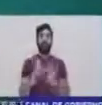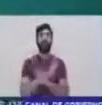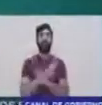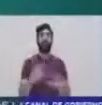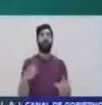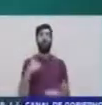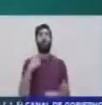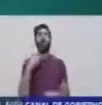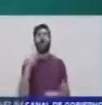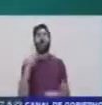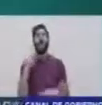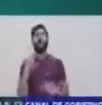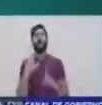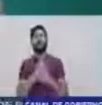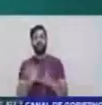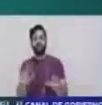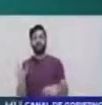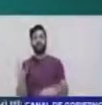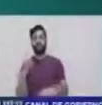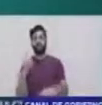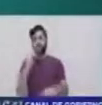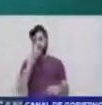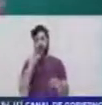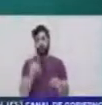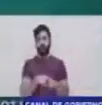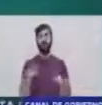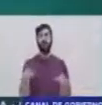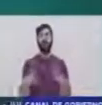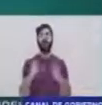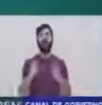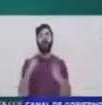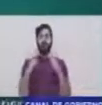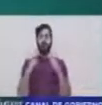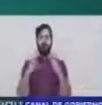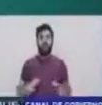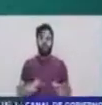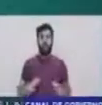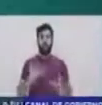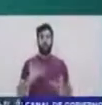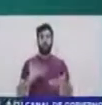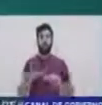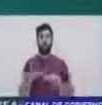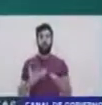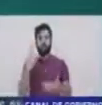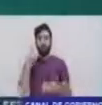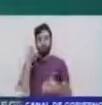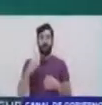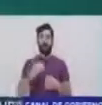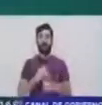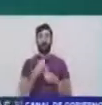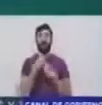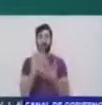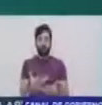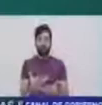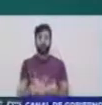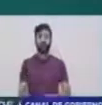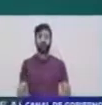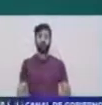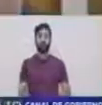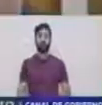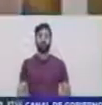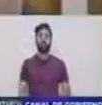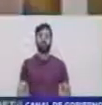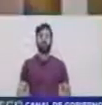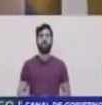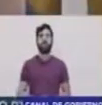desarrollo de la expresión no significa solo el cómo hablamos, sino que también cómo incorporamos lo que es el cuerpo en esta expresión.